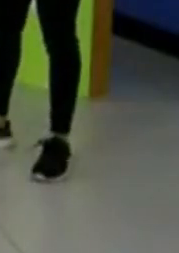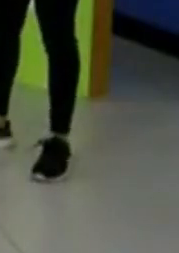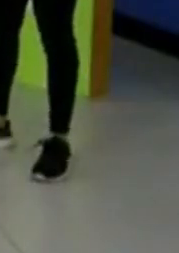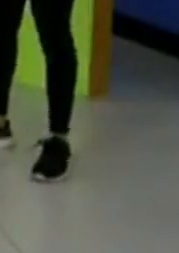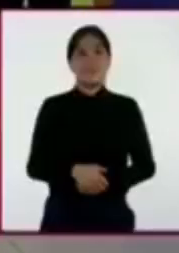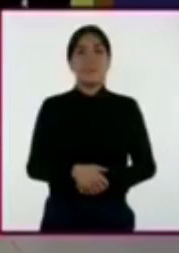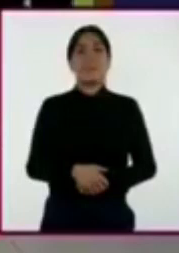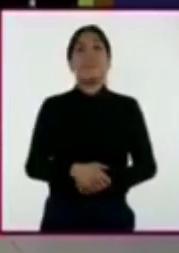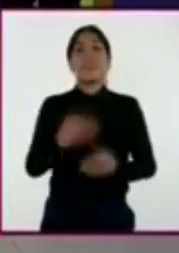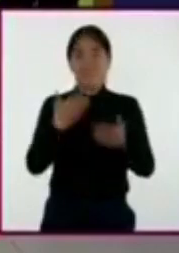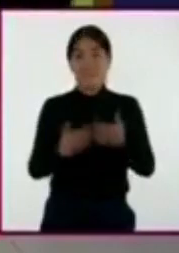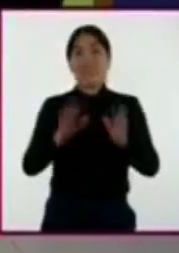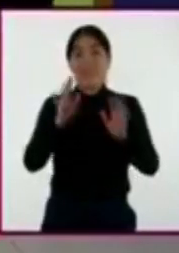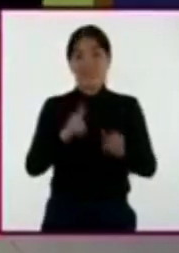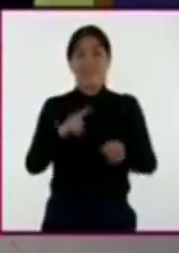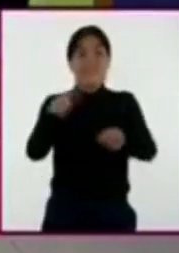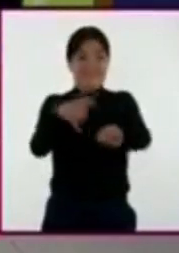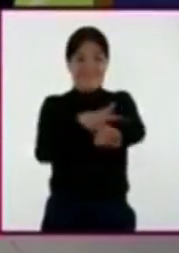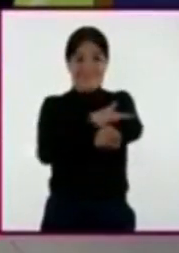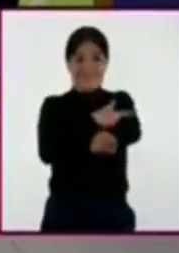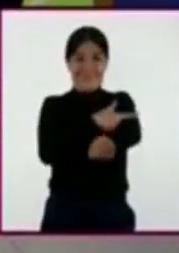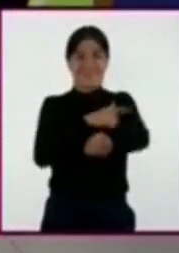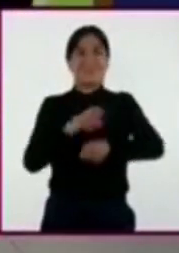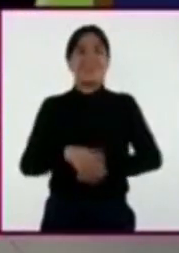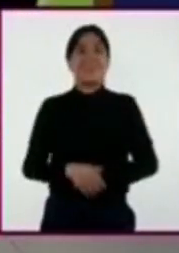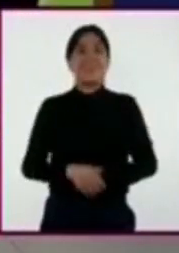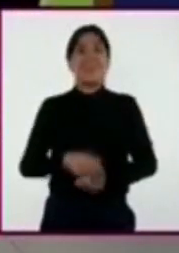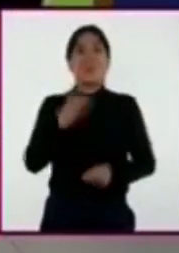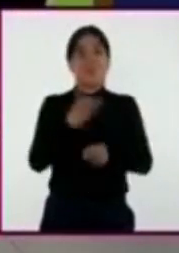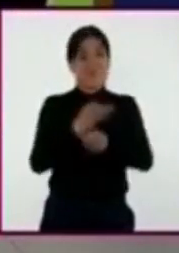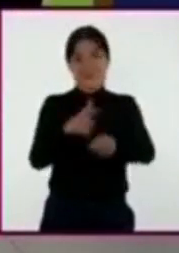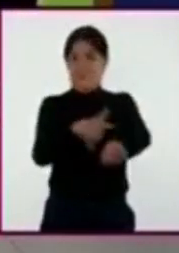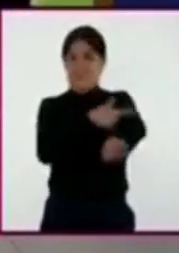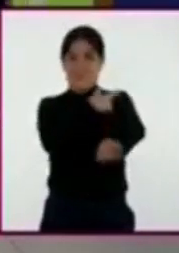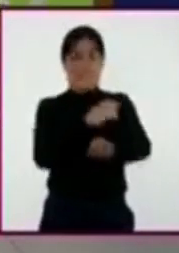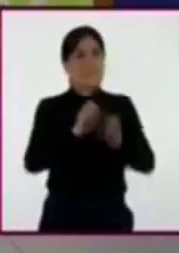Ahora sí, van a tomar un calcetín. Vamos a dejar nuestra calceta larga.